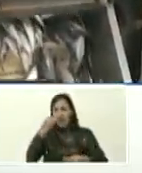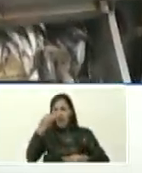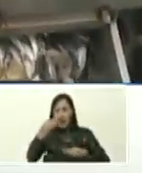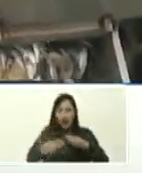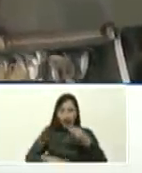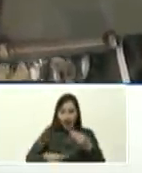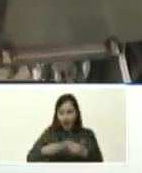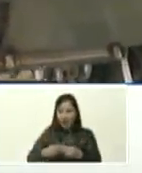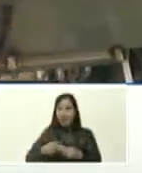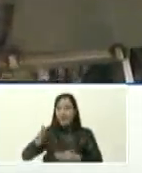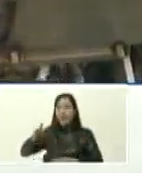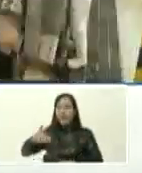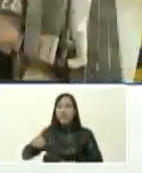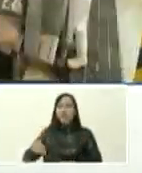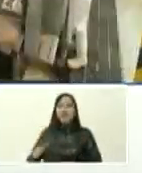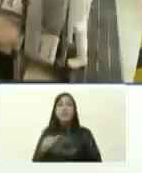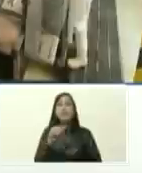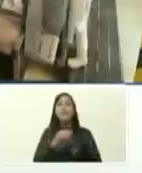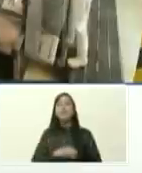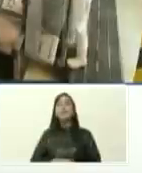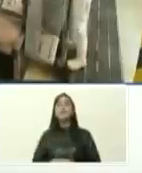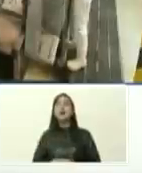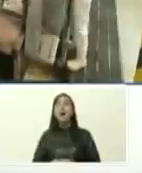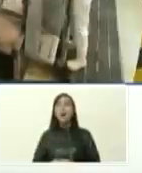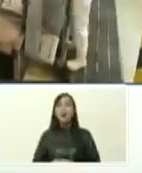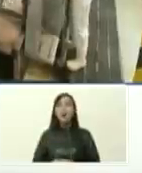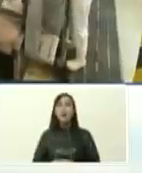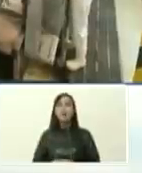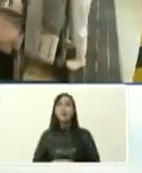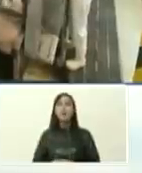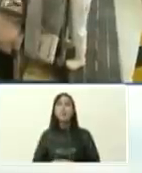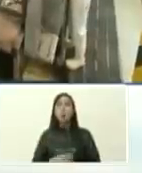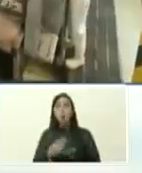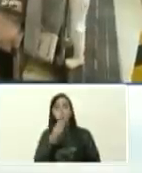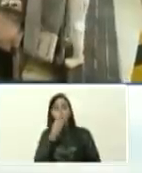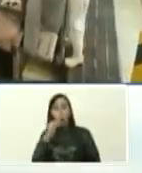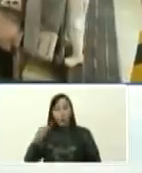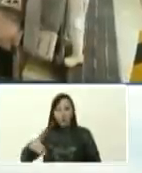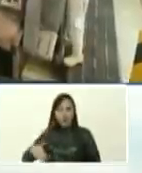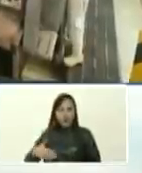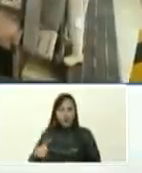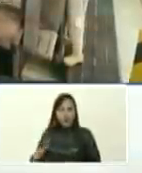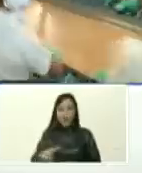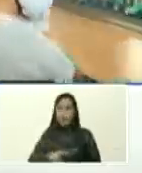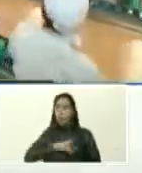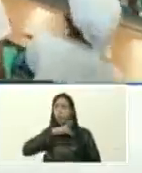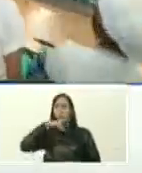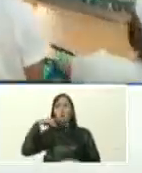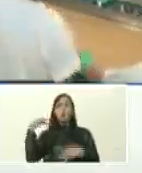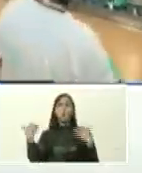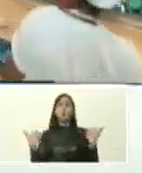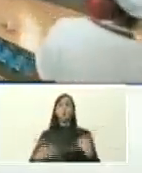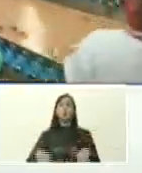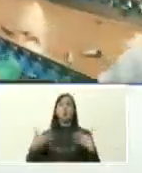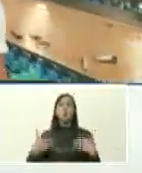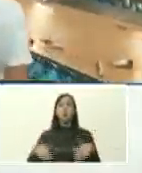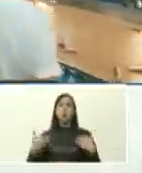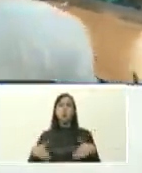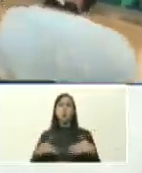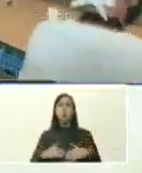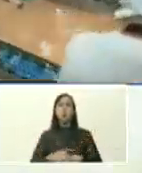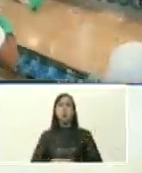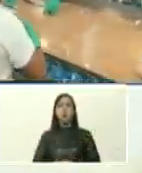de sardina. Come sardina. La sardina es rica, además. Rica, rica,